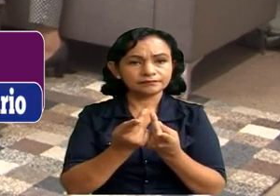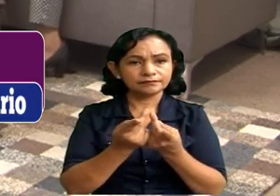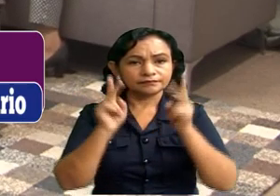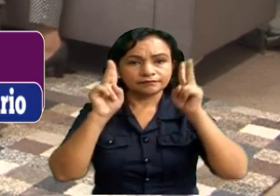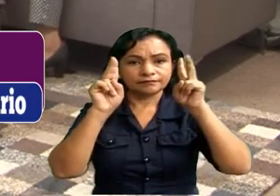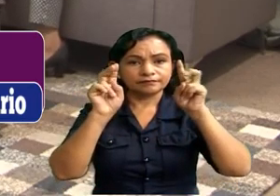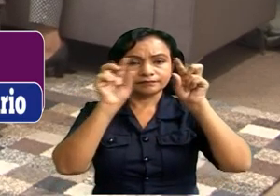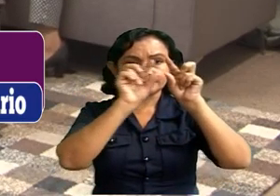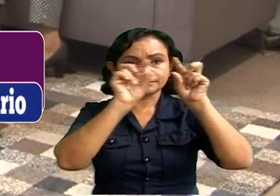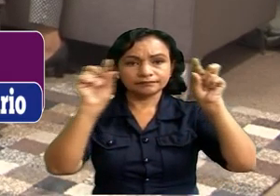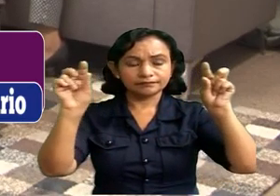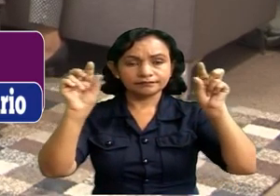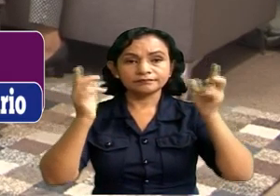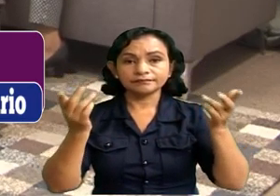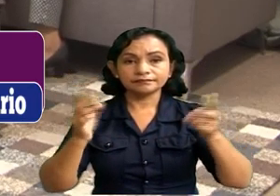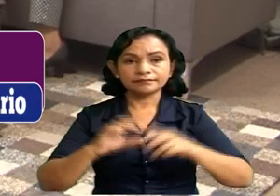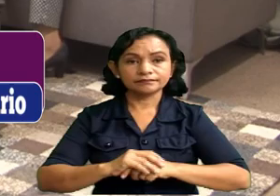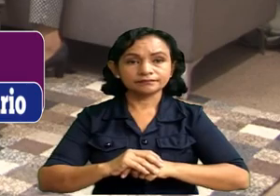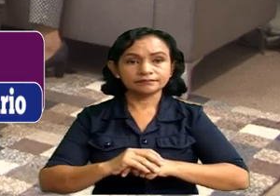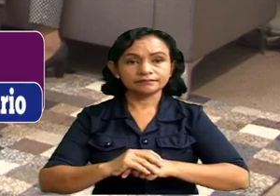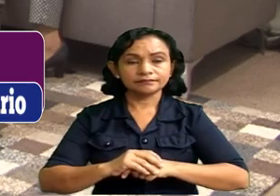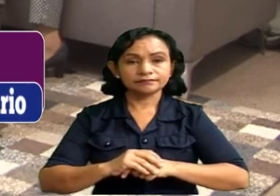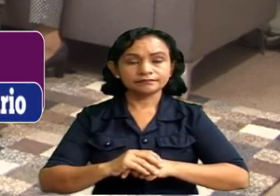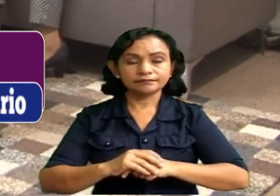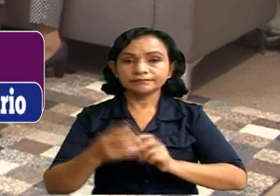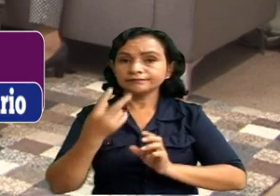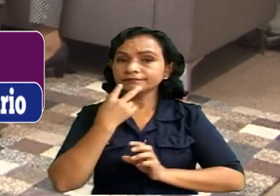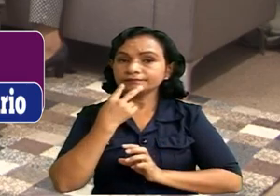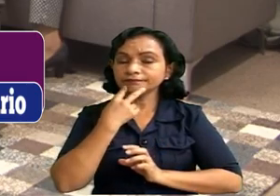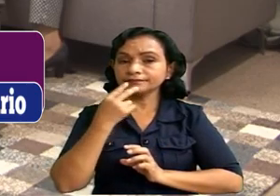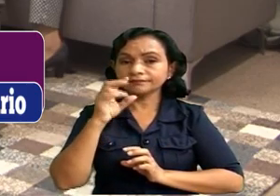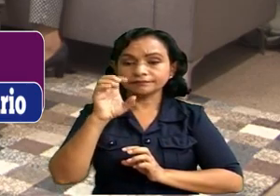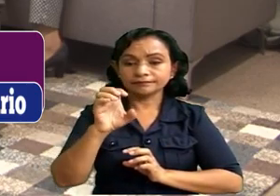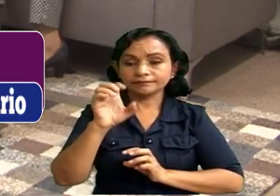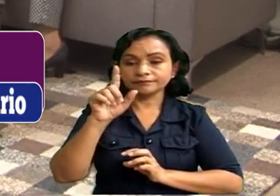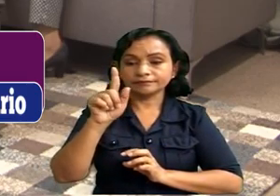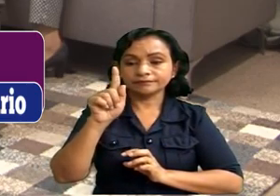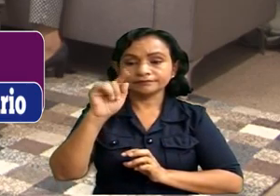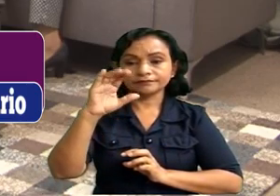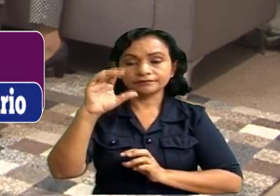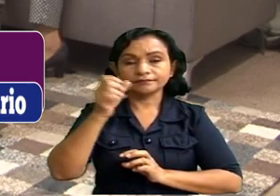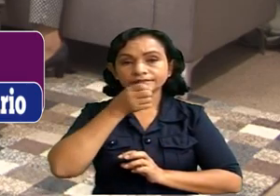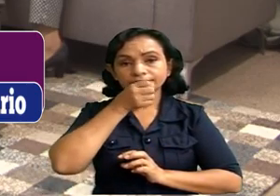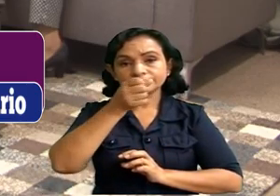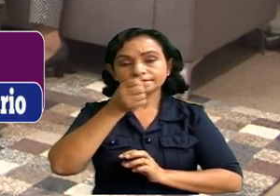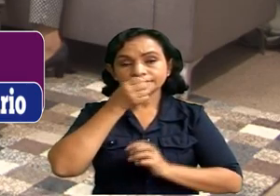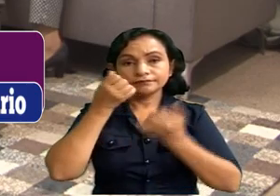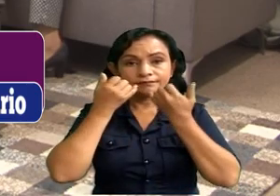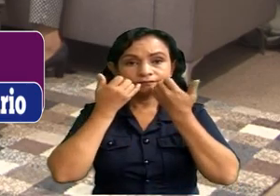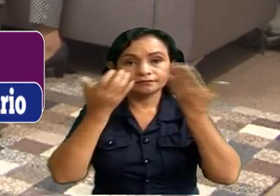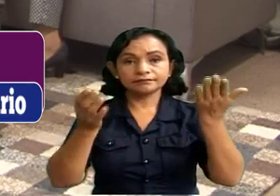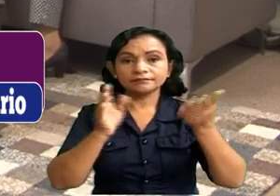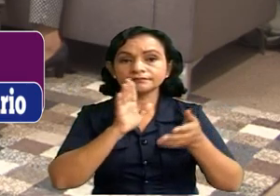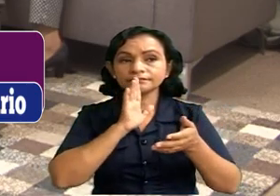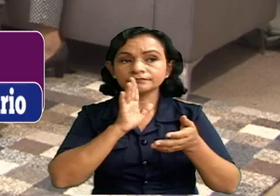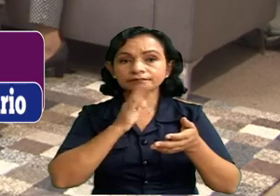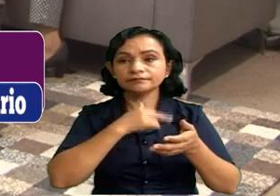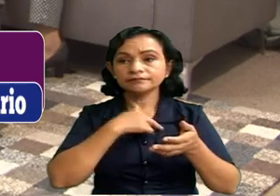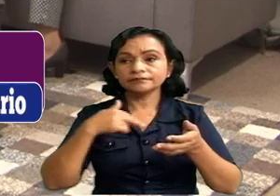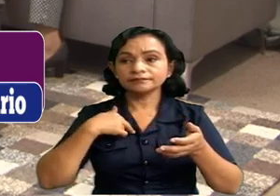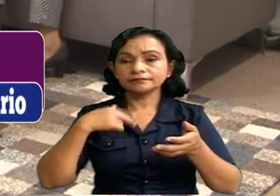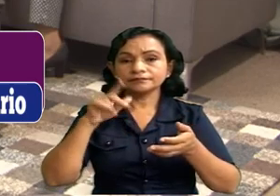titular. Entonces ellos no tienen ética muchas veces para presentar la noticia, el titular. Y cuando él habla de que los